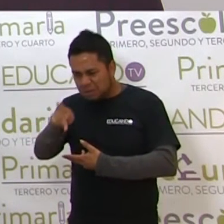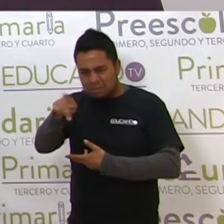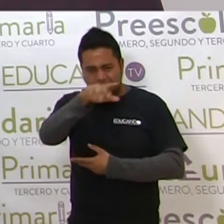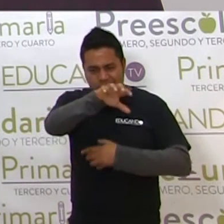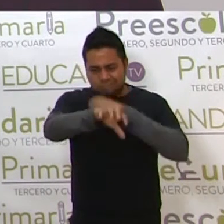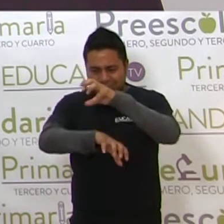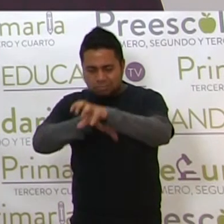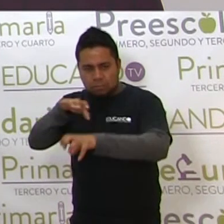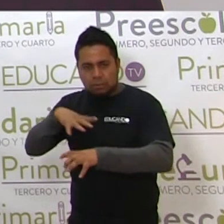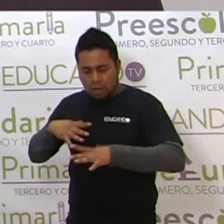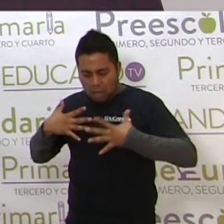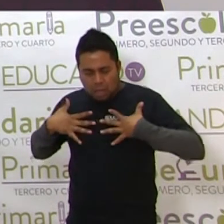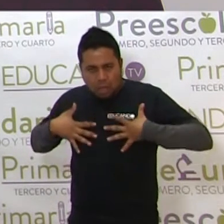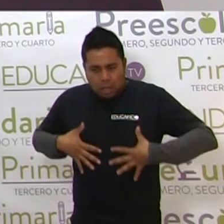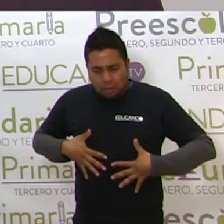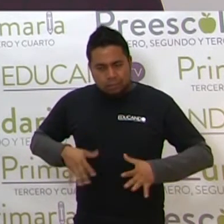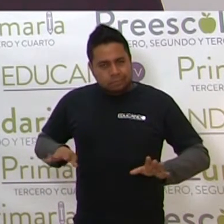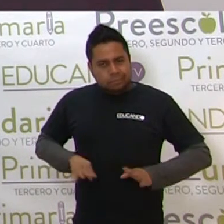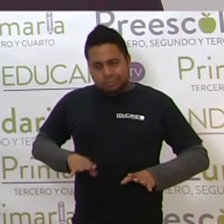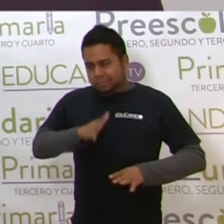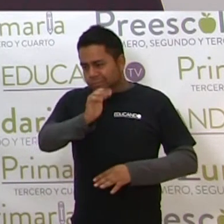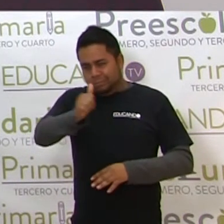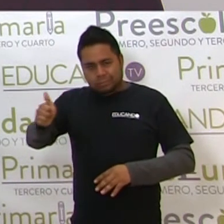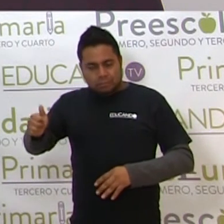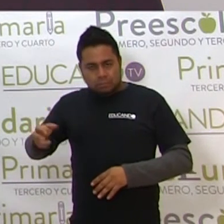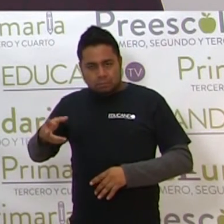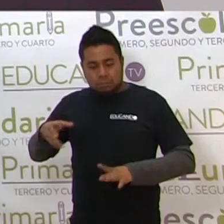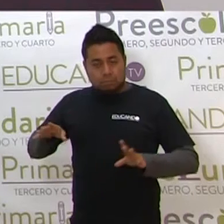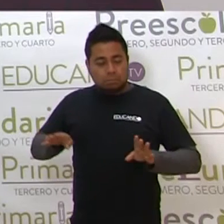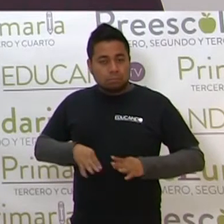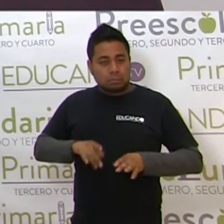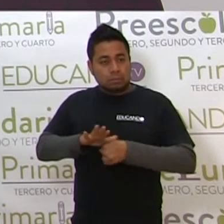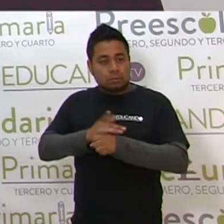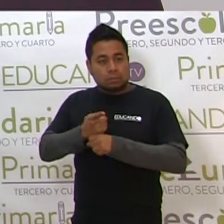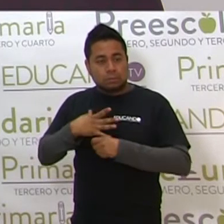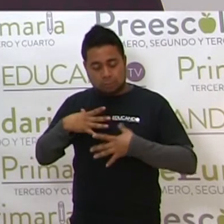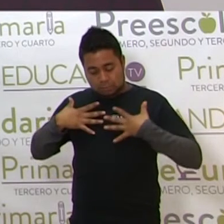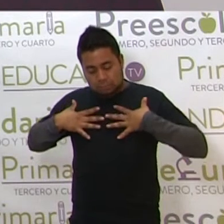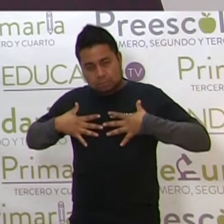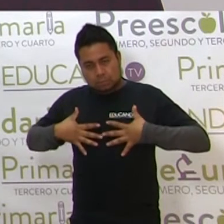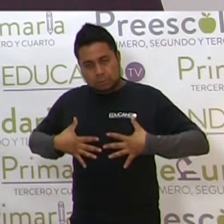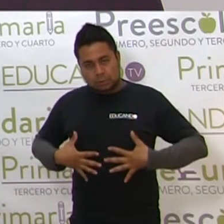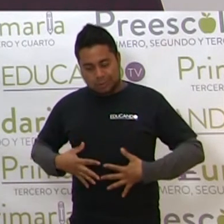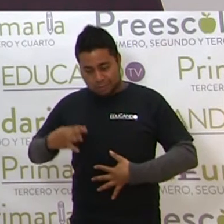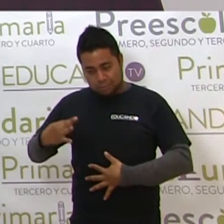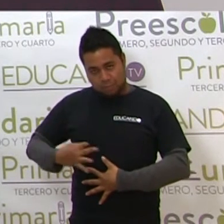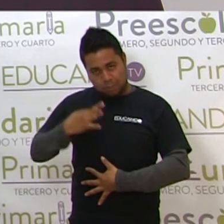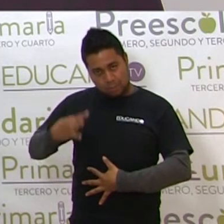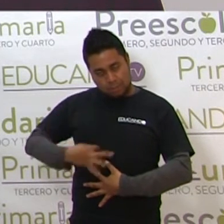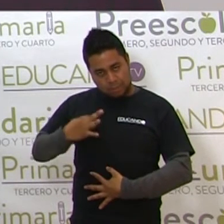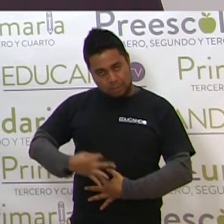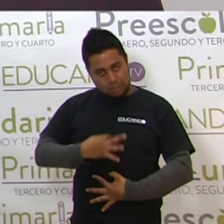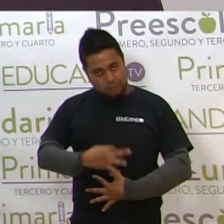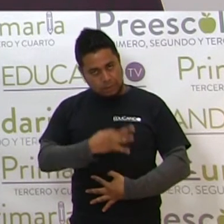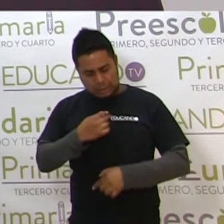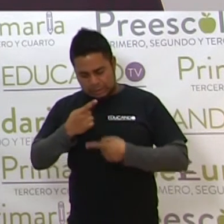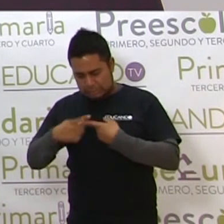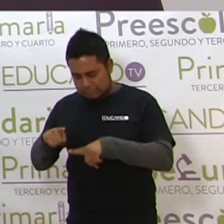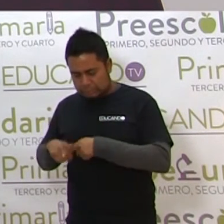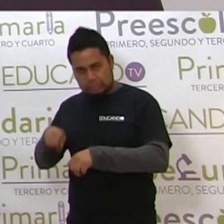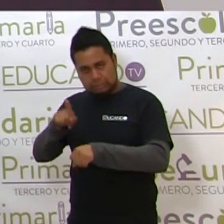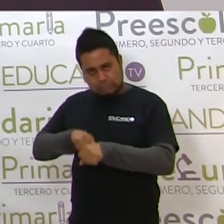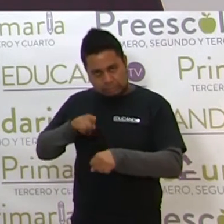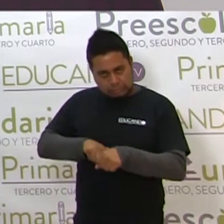su vestimenta y que se caracteriza por un wipil bordado multicolor hay